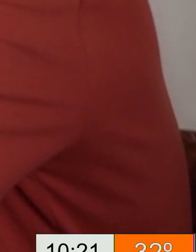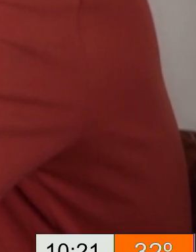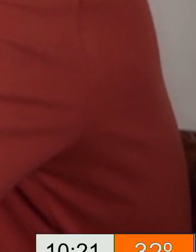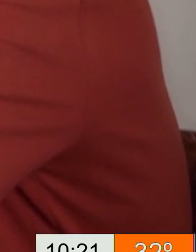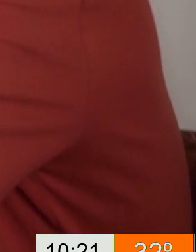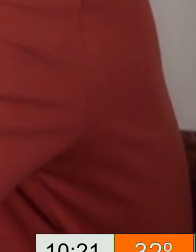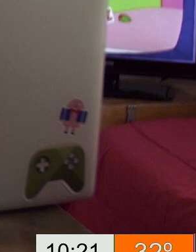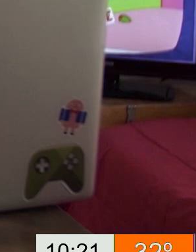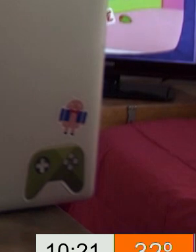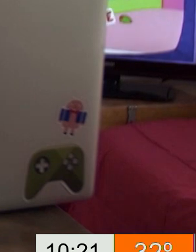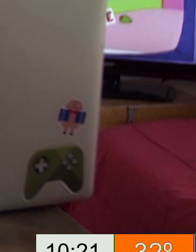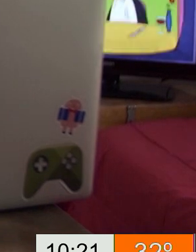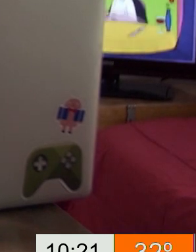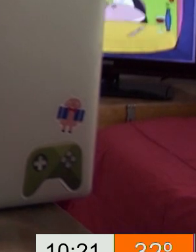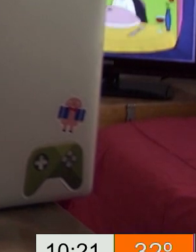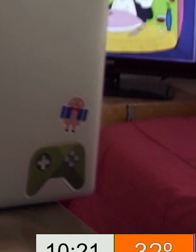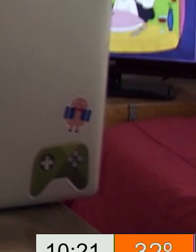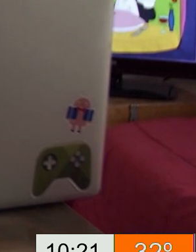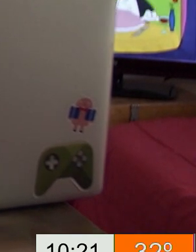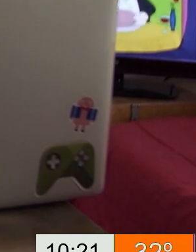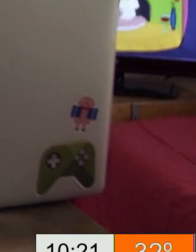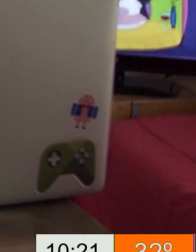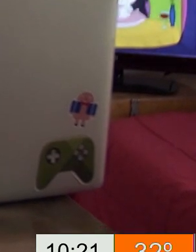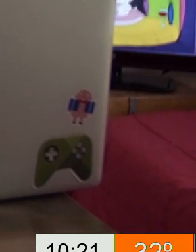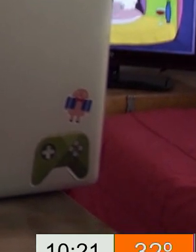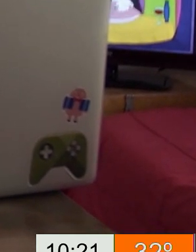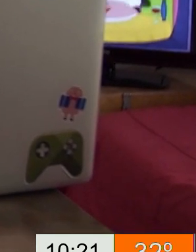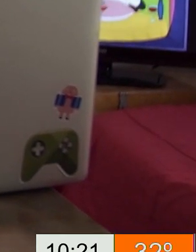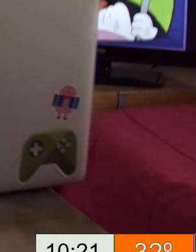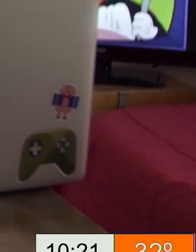genealógico. Quiero saber todo de mis antepasados.